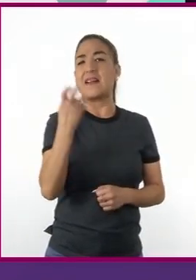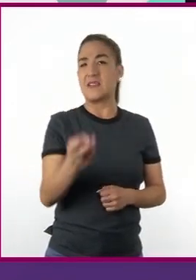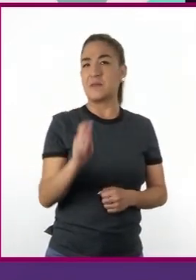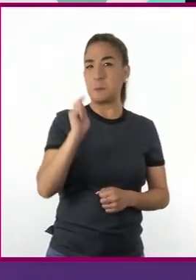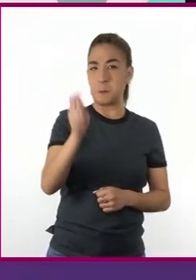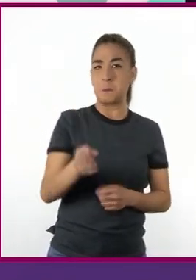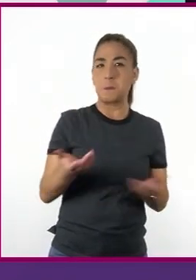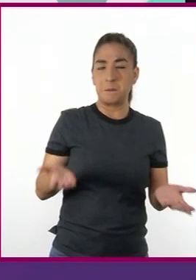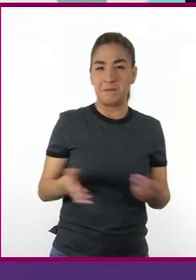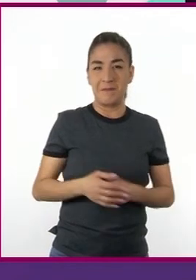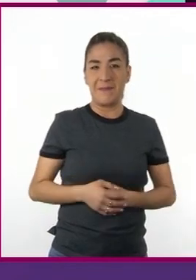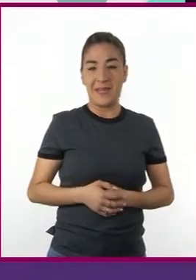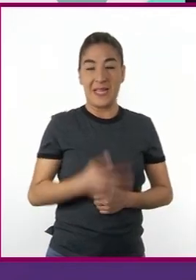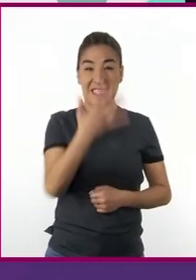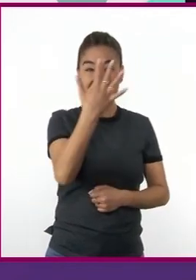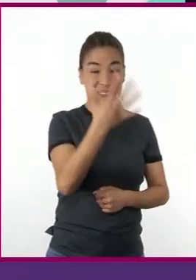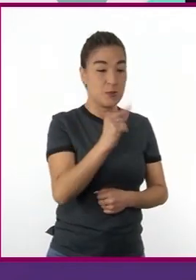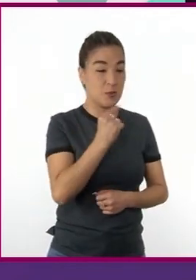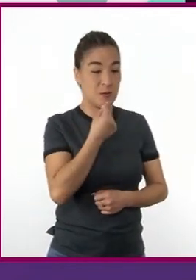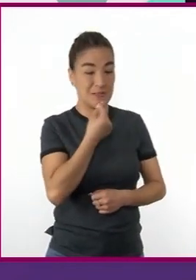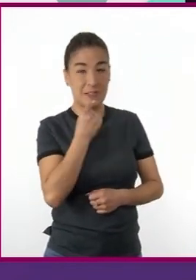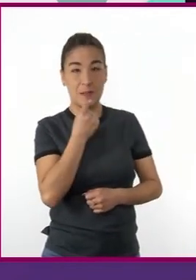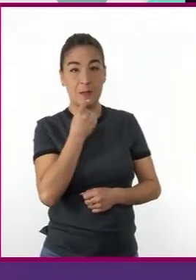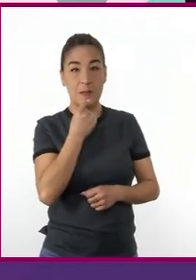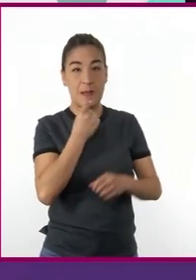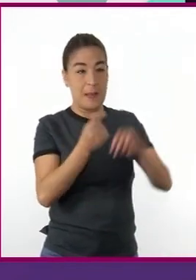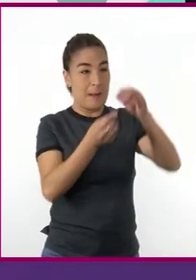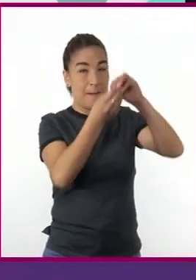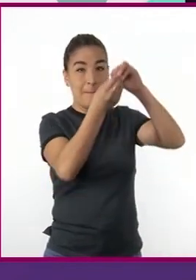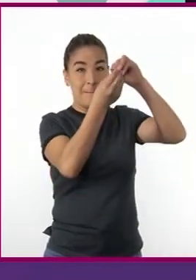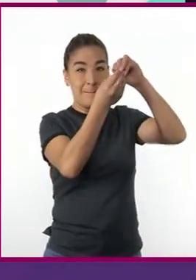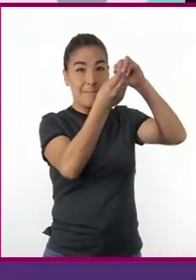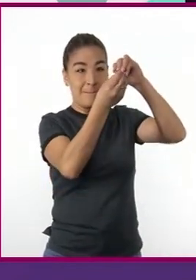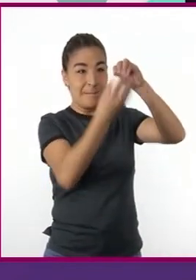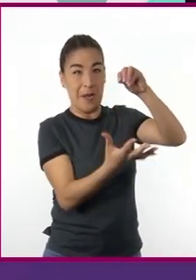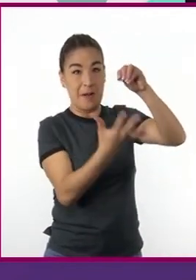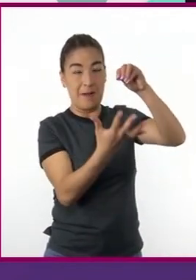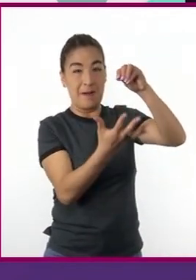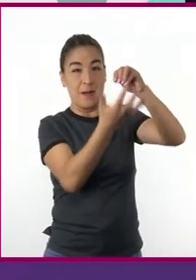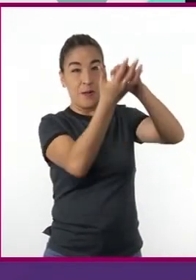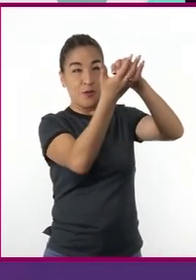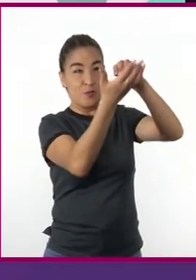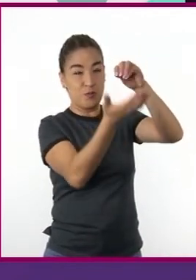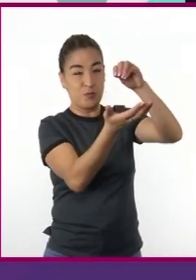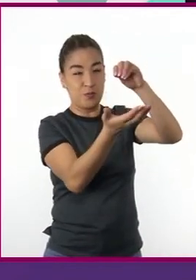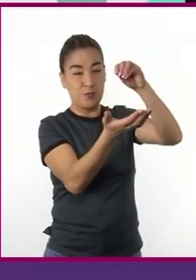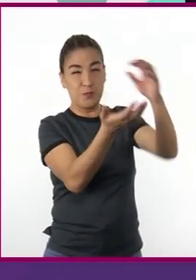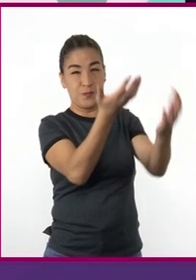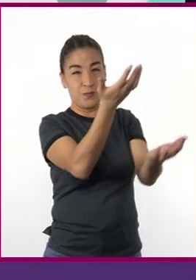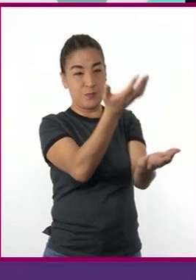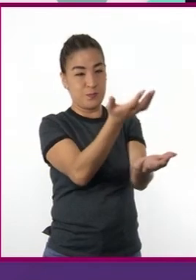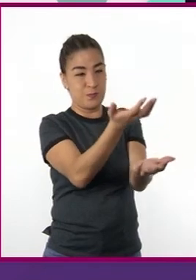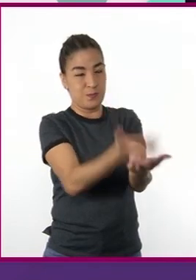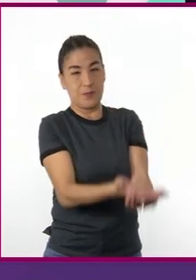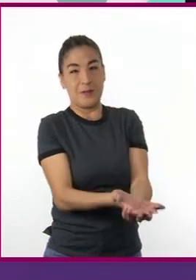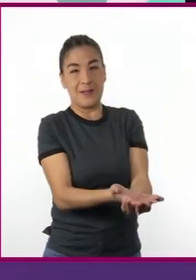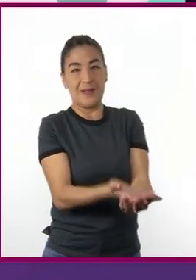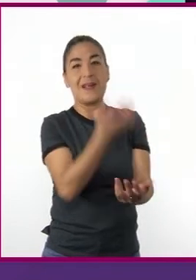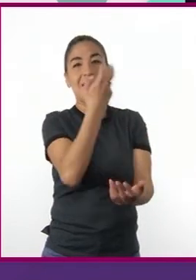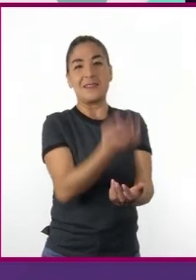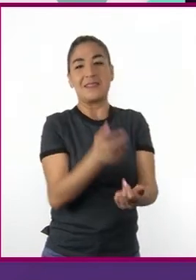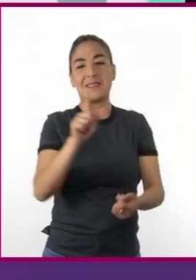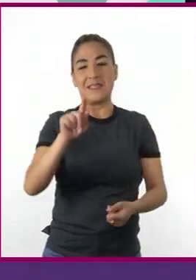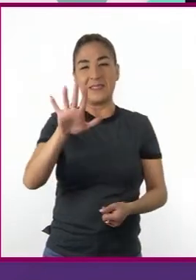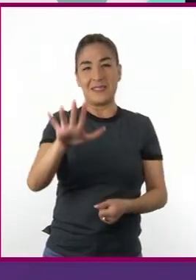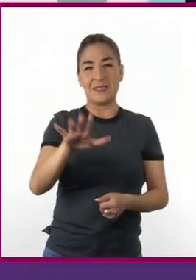decir que a los 5 segundos de haber soltado el objeto, habrá recorrido una distancia de